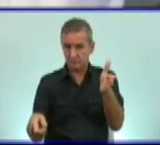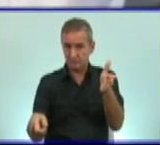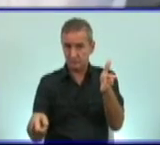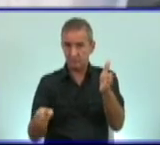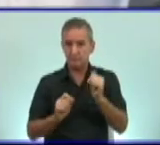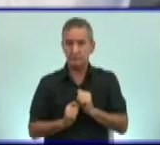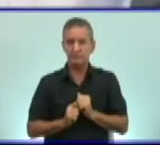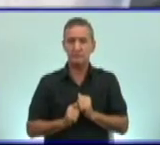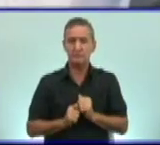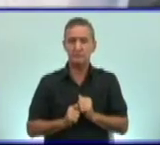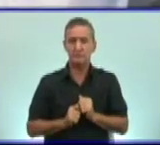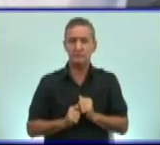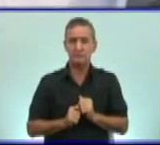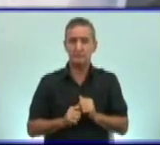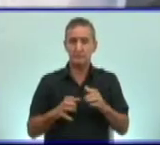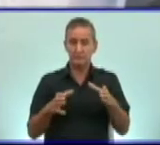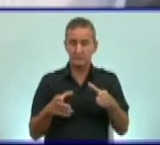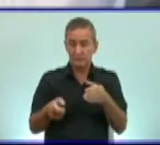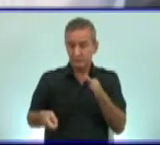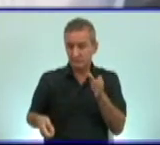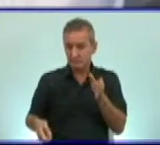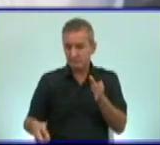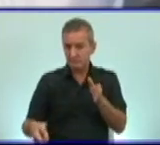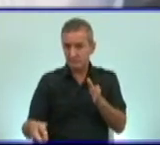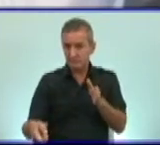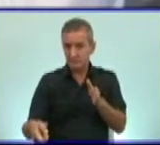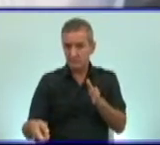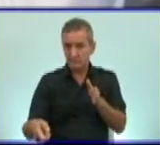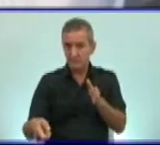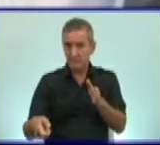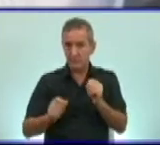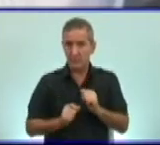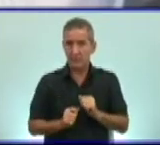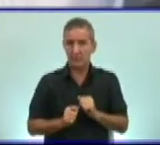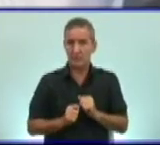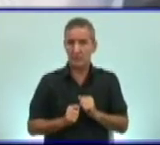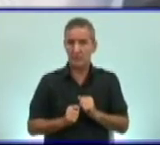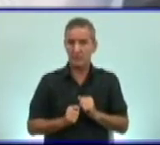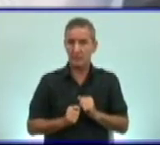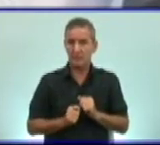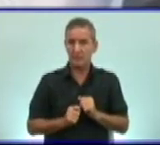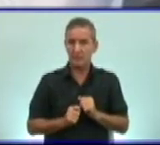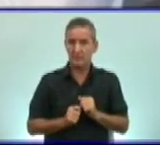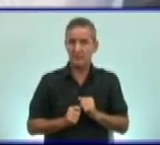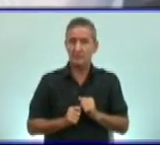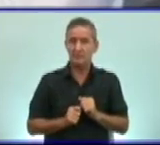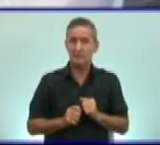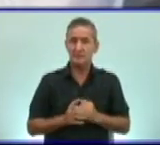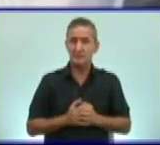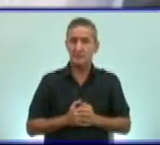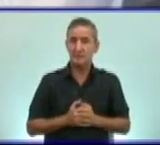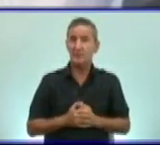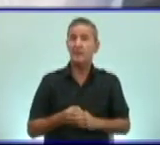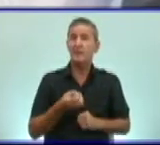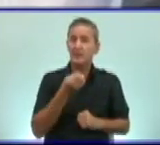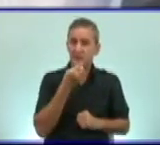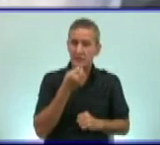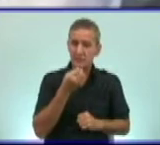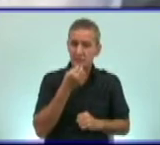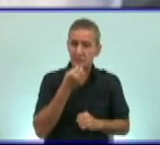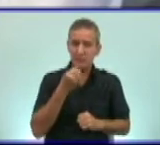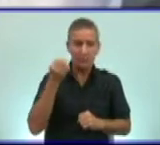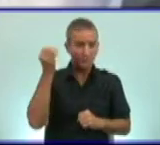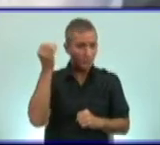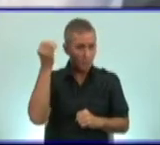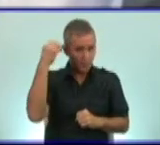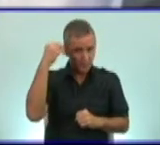Una vez que el equipo se conecte a la corriente eléctrica y se introduzcan las disoluciones en las barras metálicas, se cierra el circuito eléctrico y se puede determinar si las